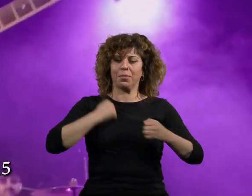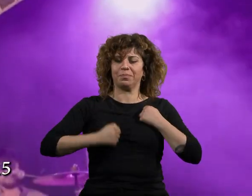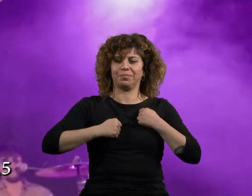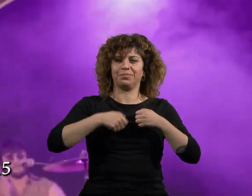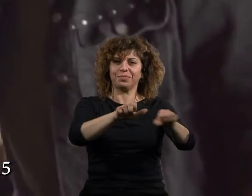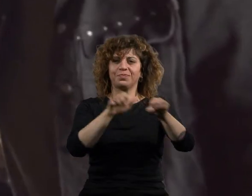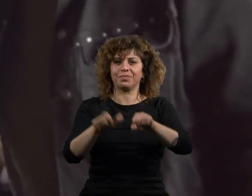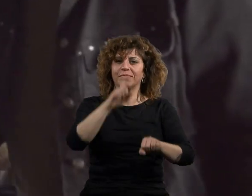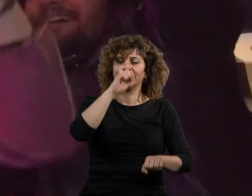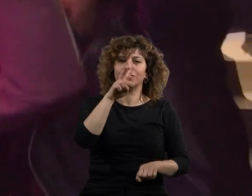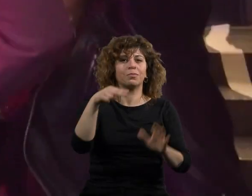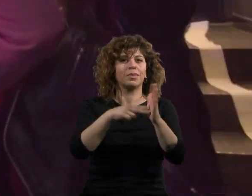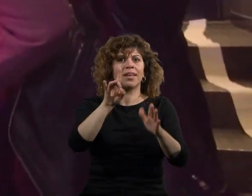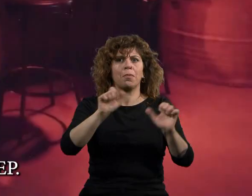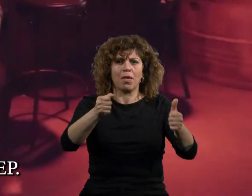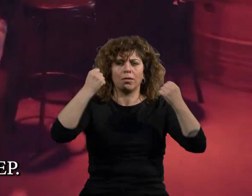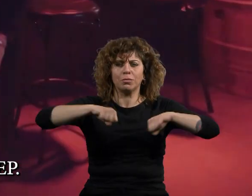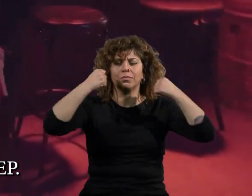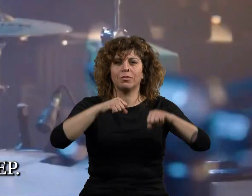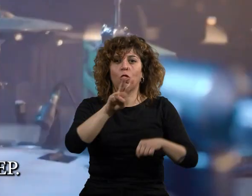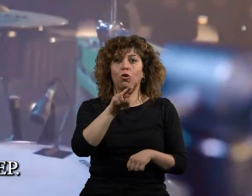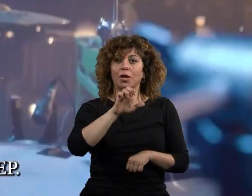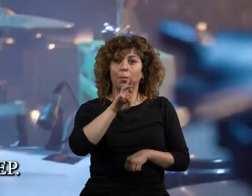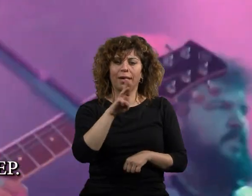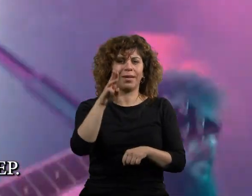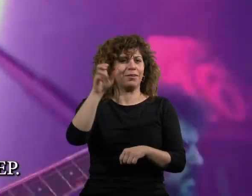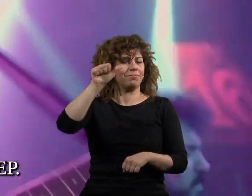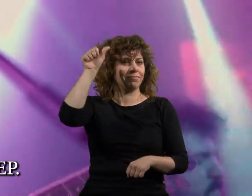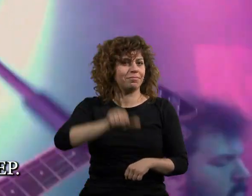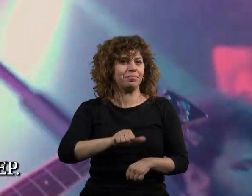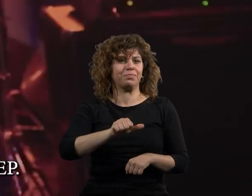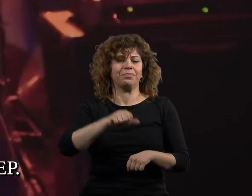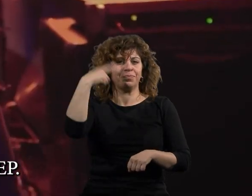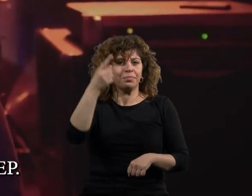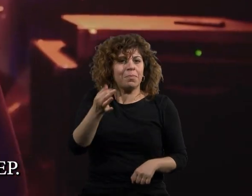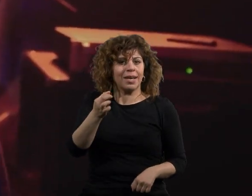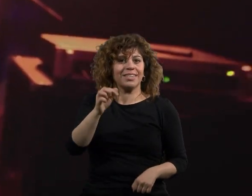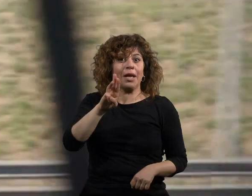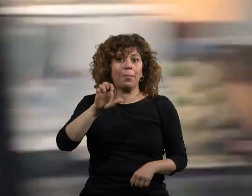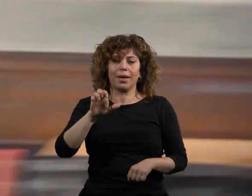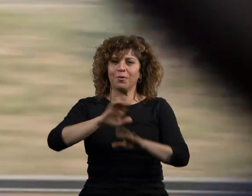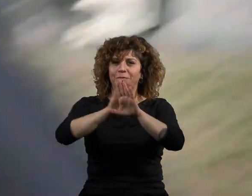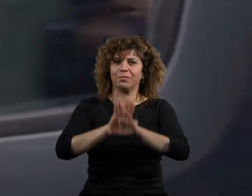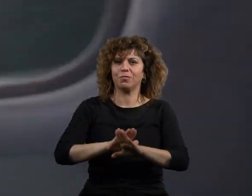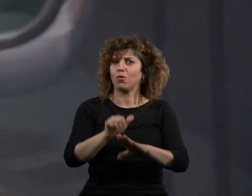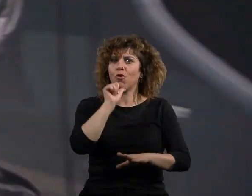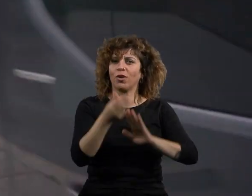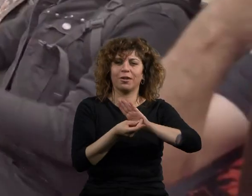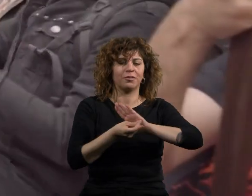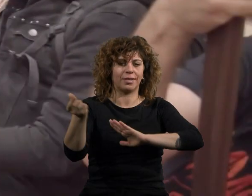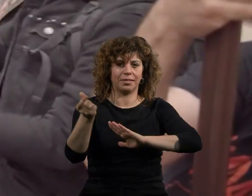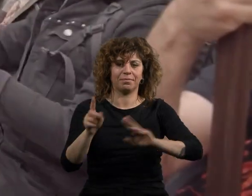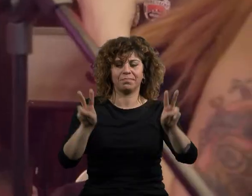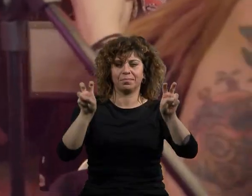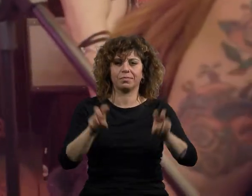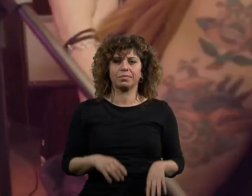en 2015 y que ya tienen 2 EPs, un documental, un LP y su último EP, No Quiero Salir.